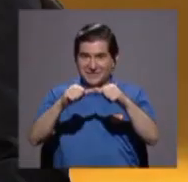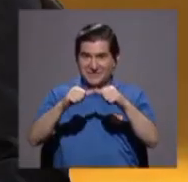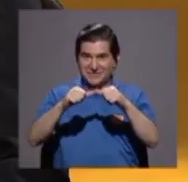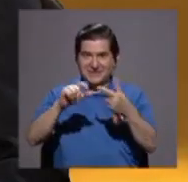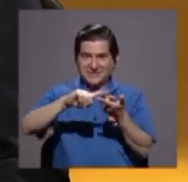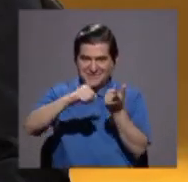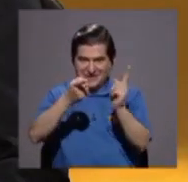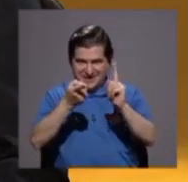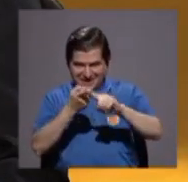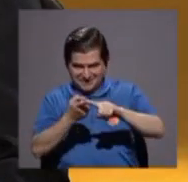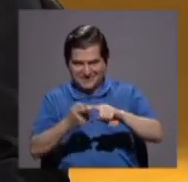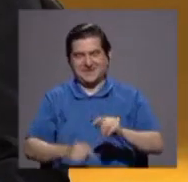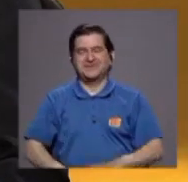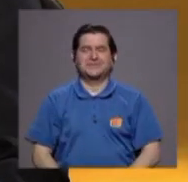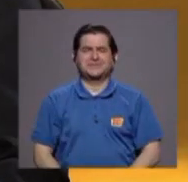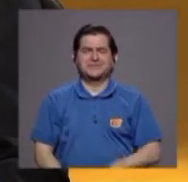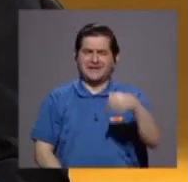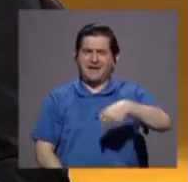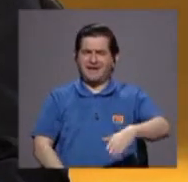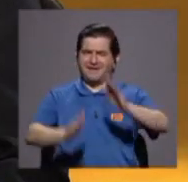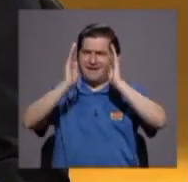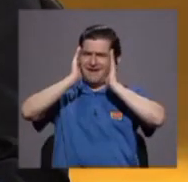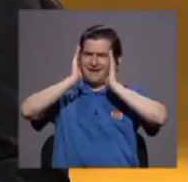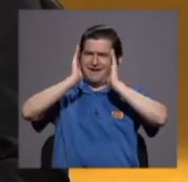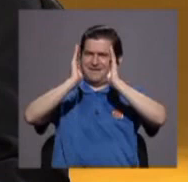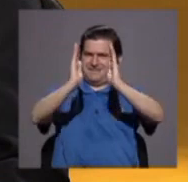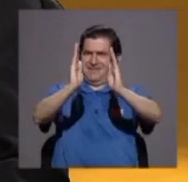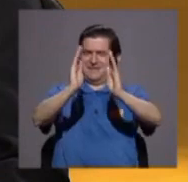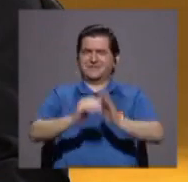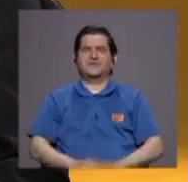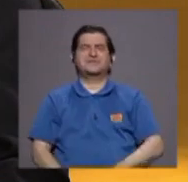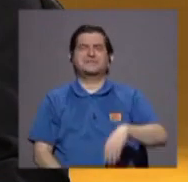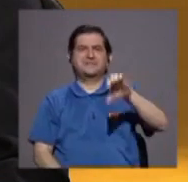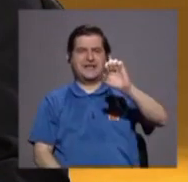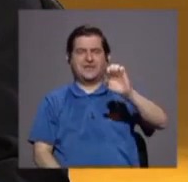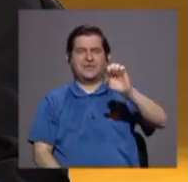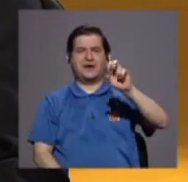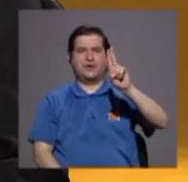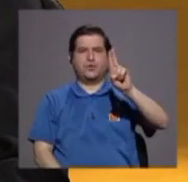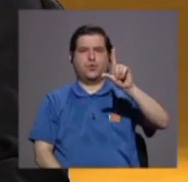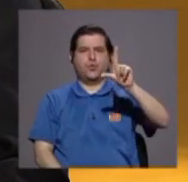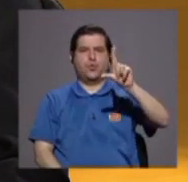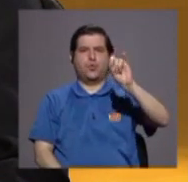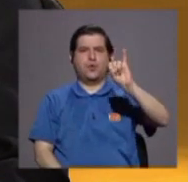Continuamos, amigas y amigos, escuchando a don Eduardo Ulibarri,